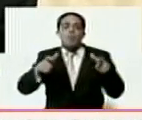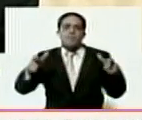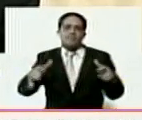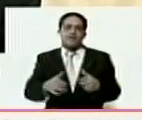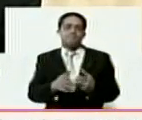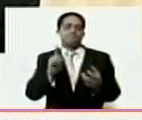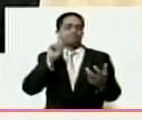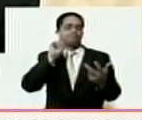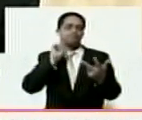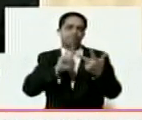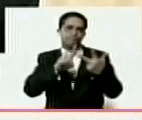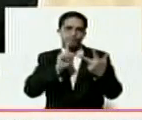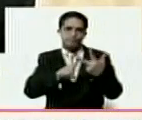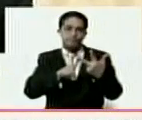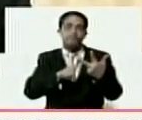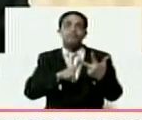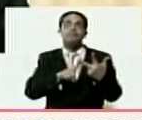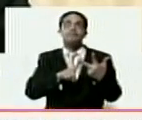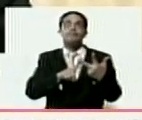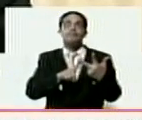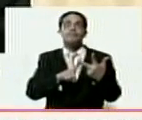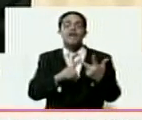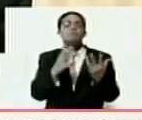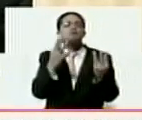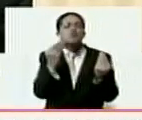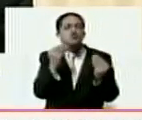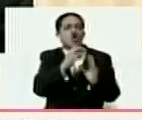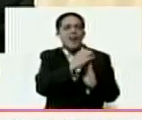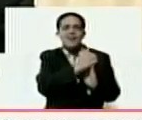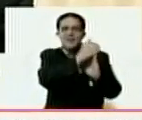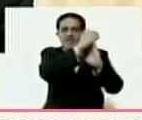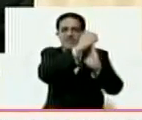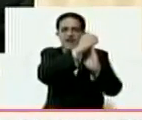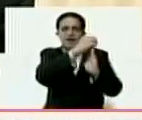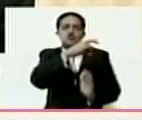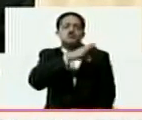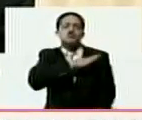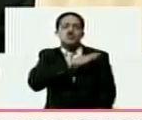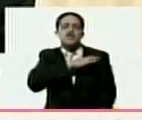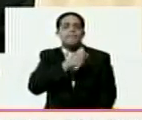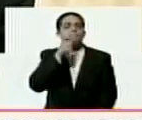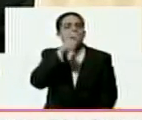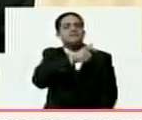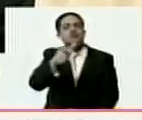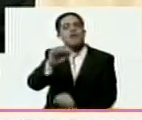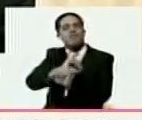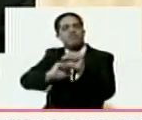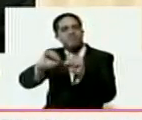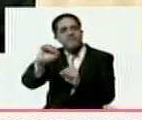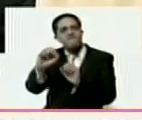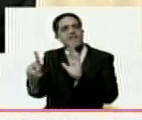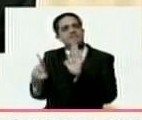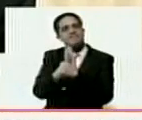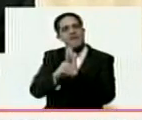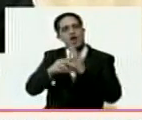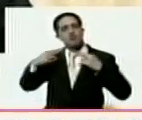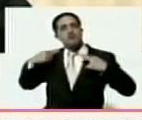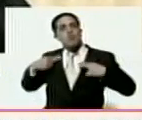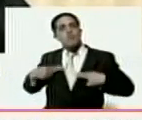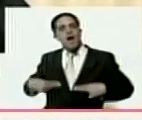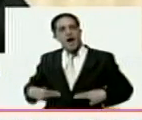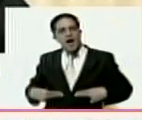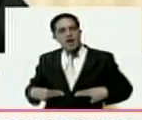La cantidad lamentable de líderes sociales, defensores de derechos humanos,